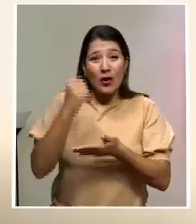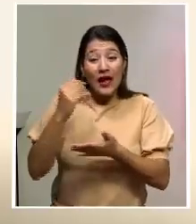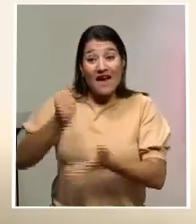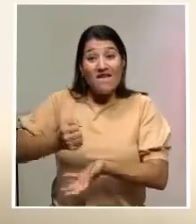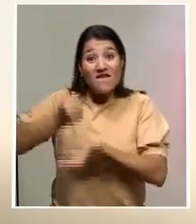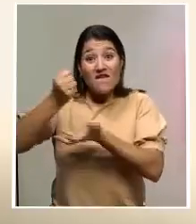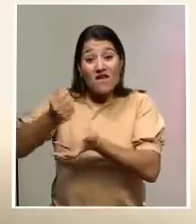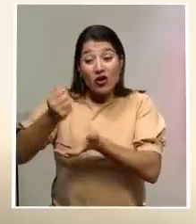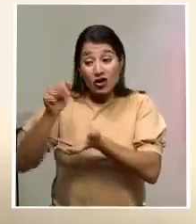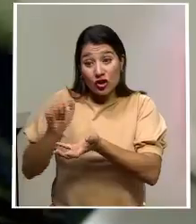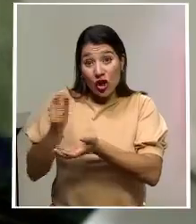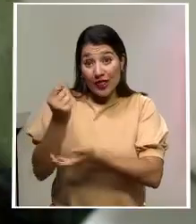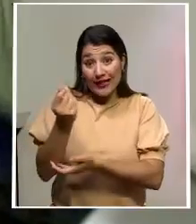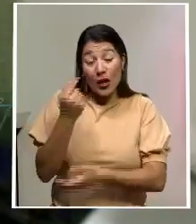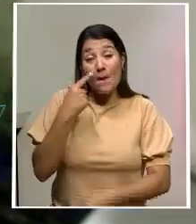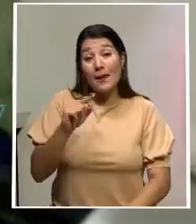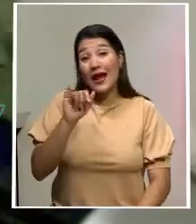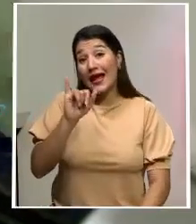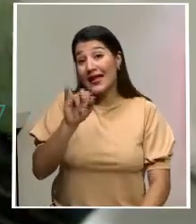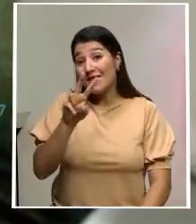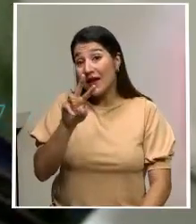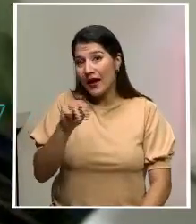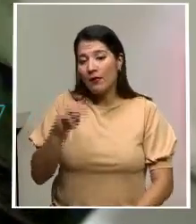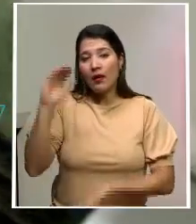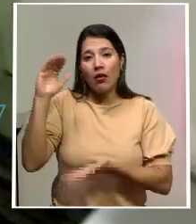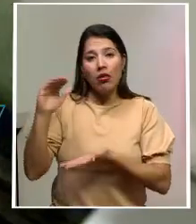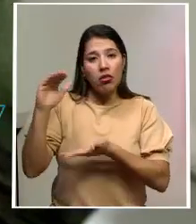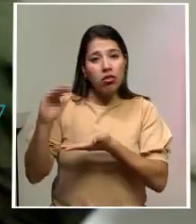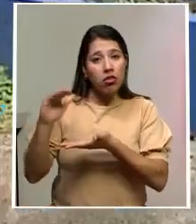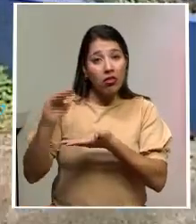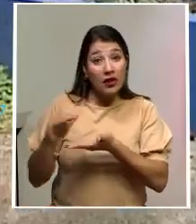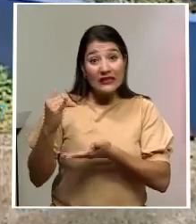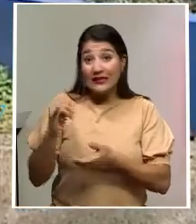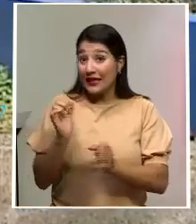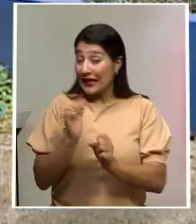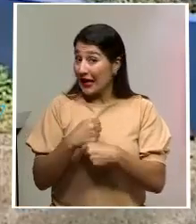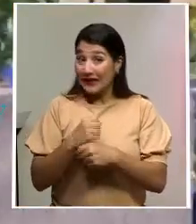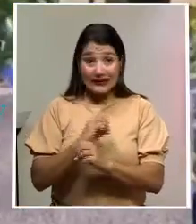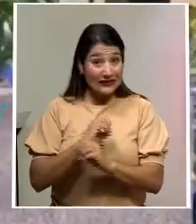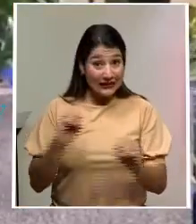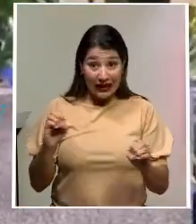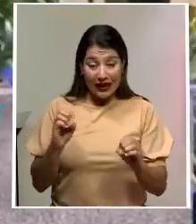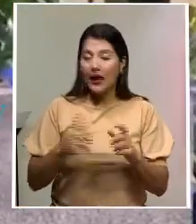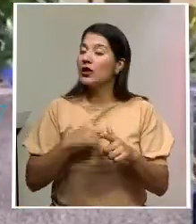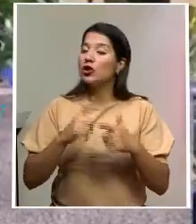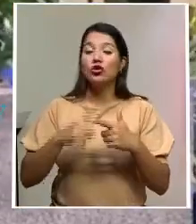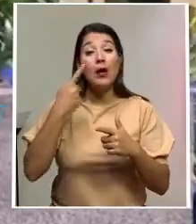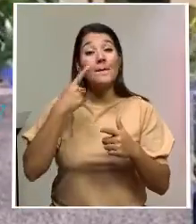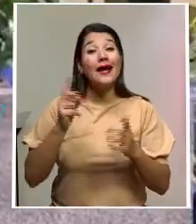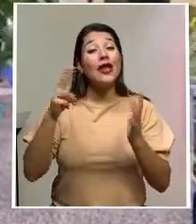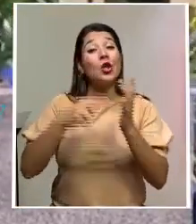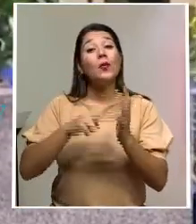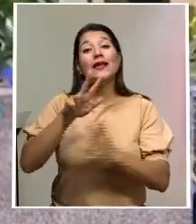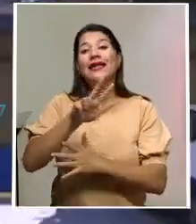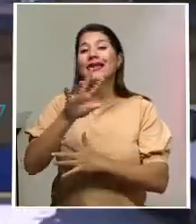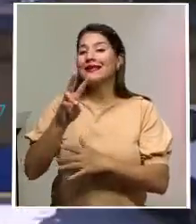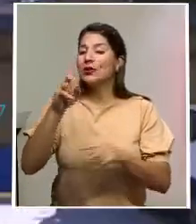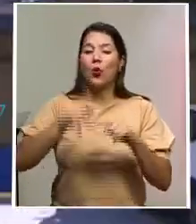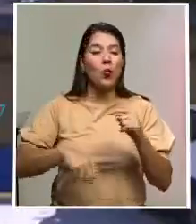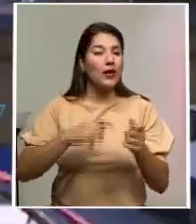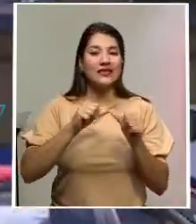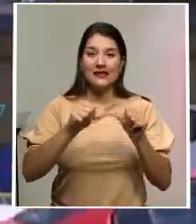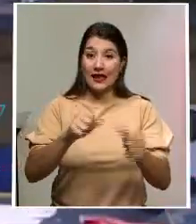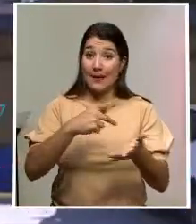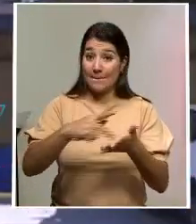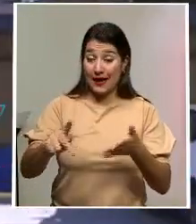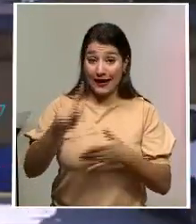dinero y se estima que de no tomar cartas en el asunto, para el 2037 no se podría hacer frente al pago de pensiones. En el